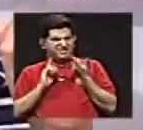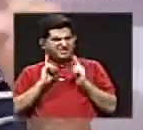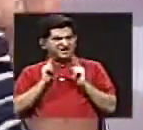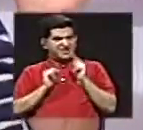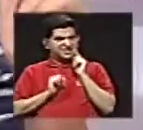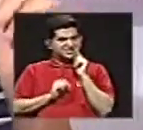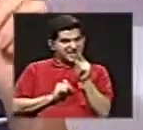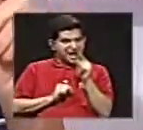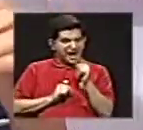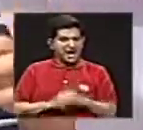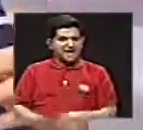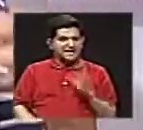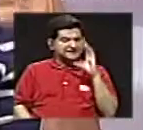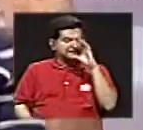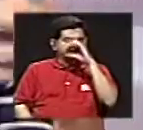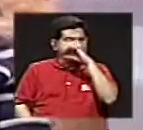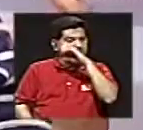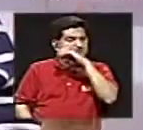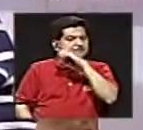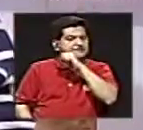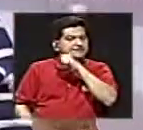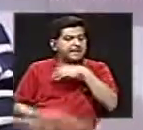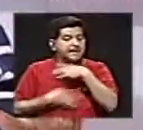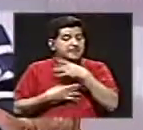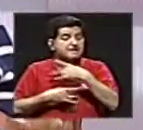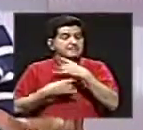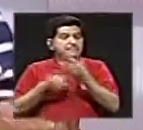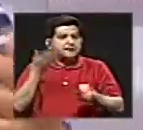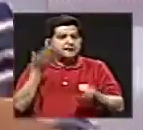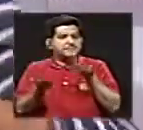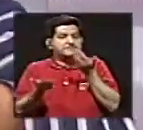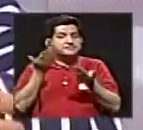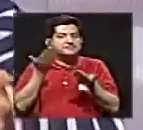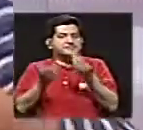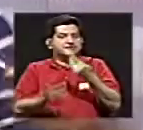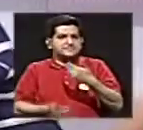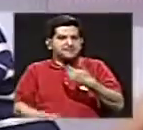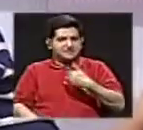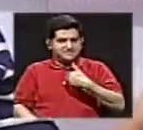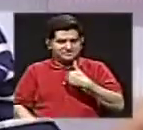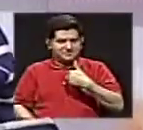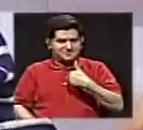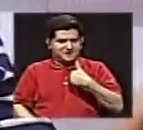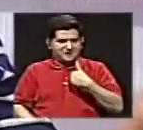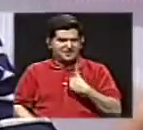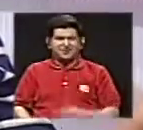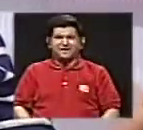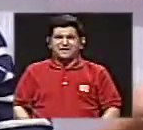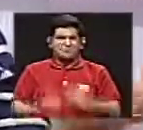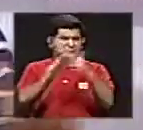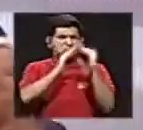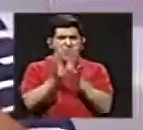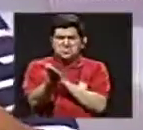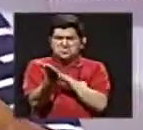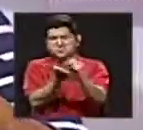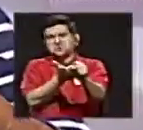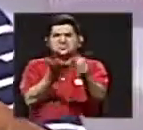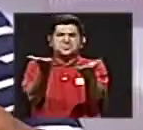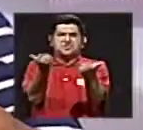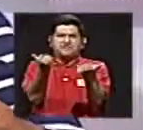donde nacen las sospechas de cuál es el interés que puede haber de destrozar un pueblo,